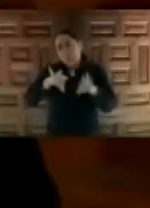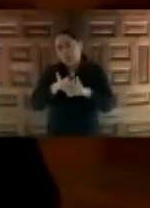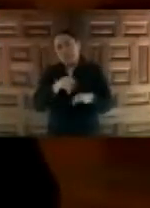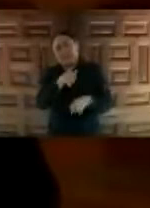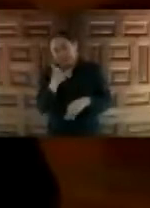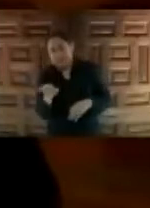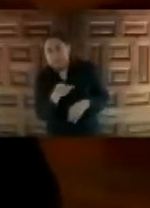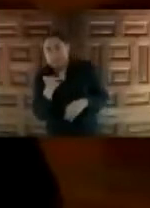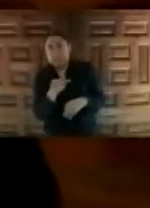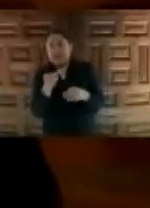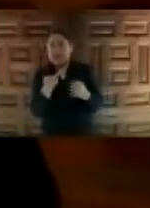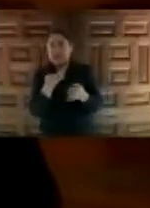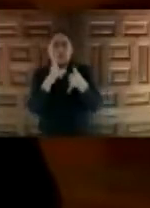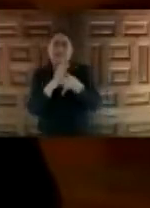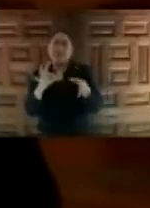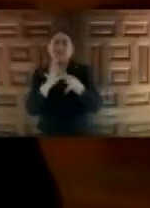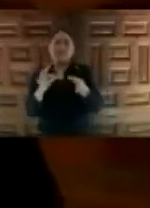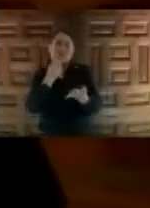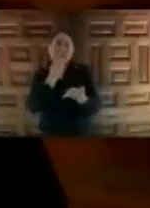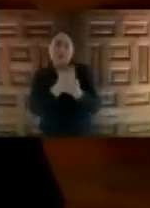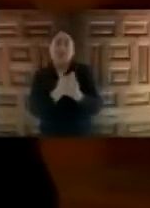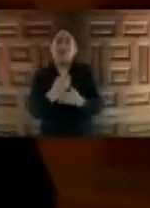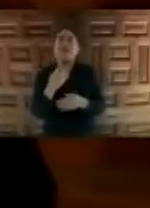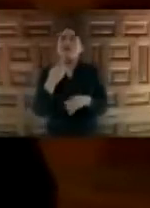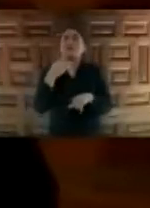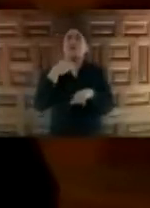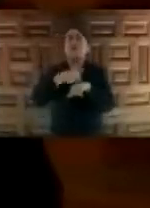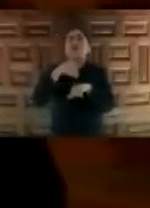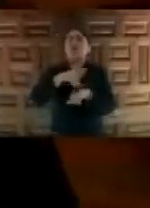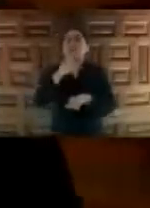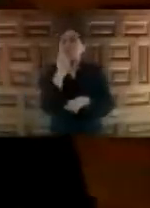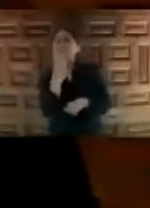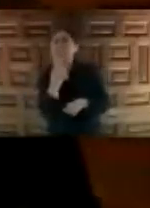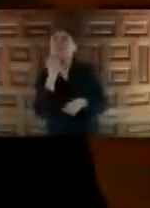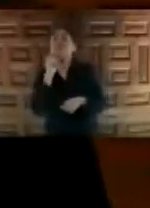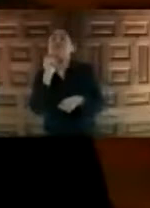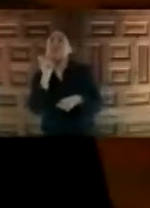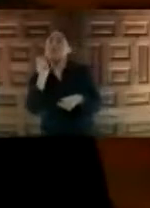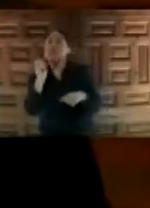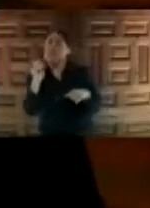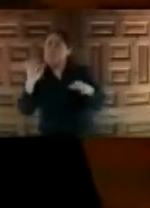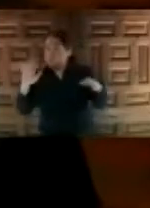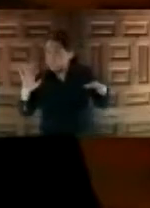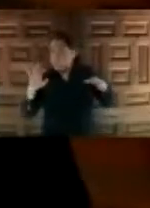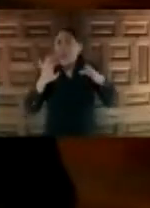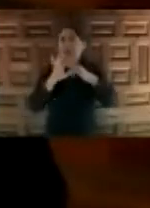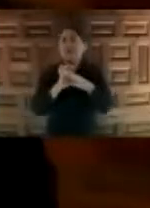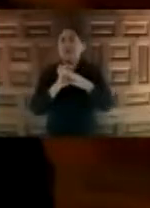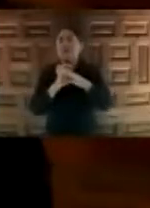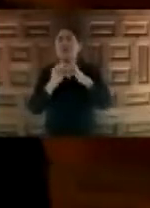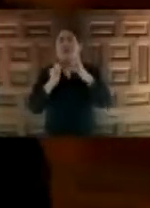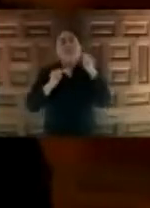pregunta es lo que señala el artículo 23 sobre la vinculación interniveles. Eso también es